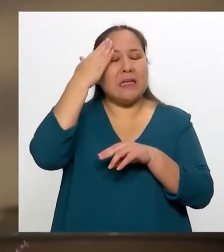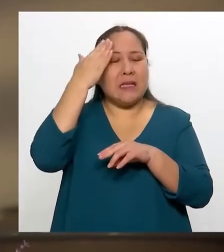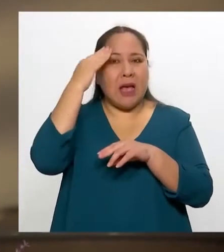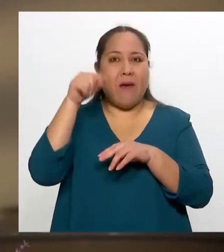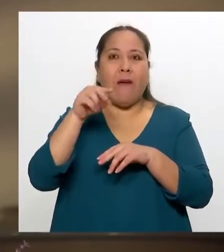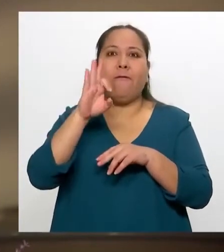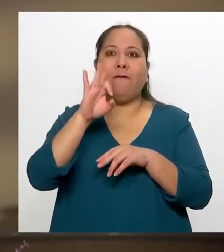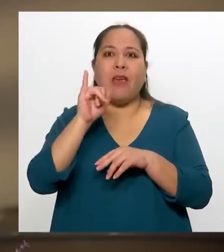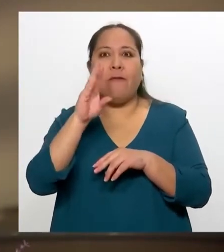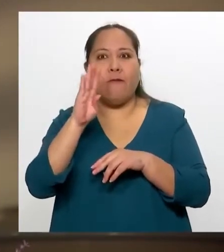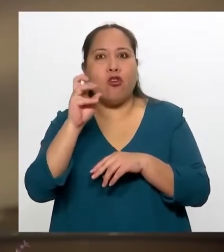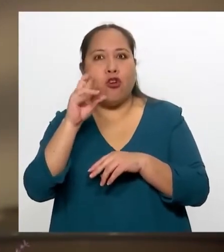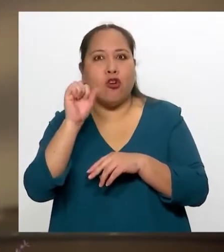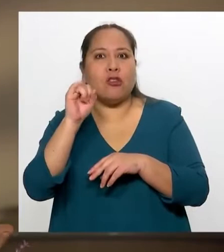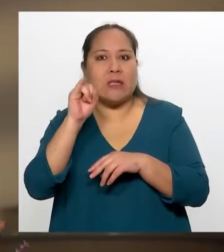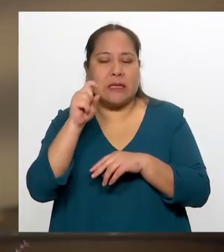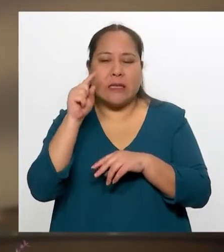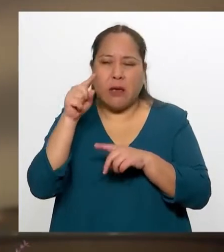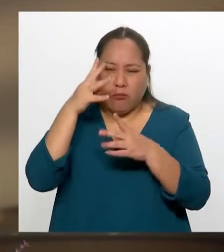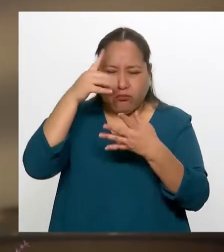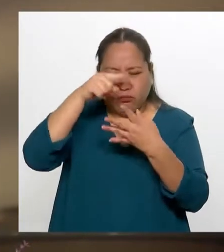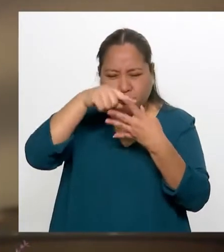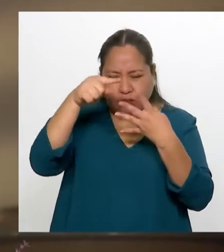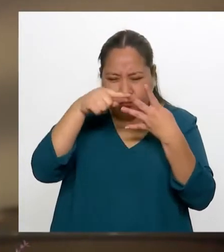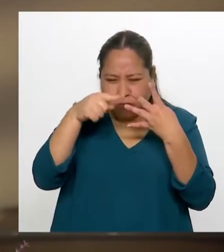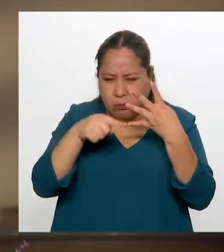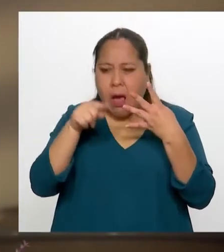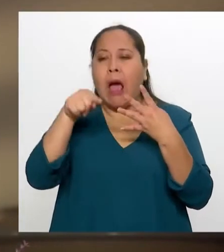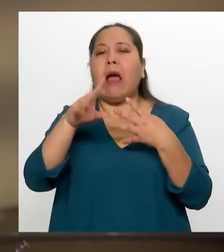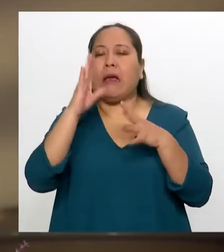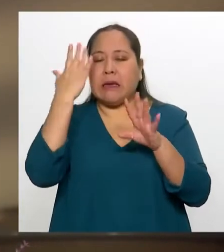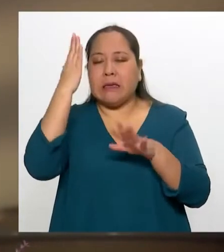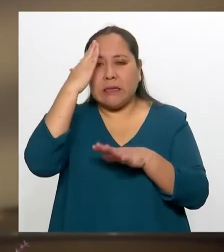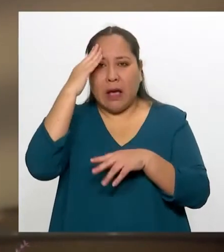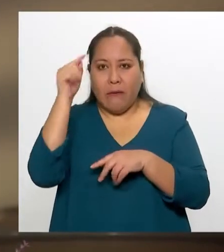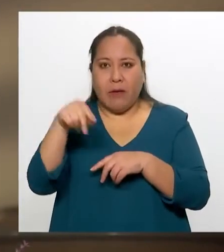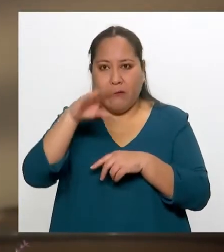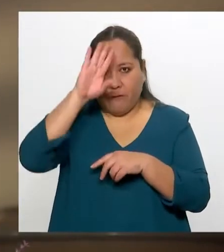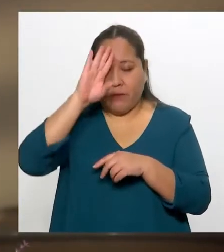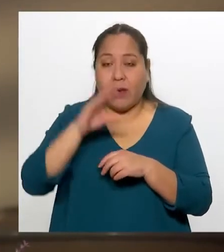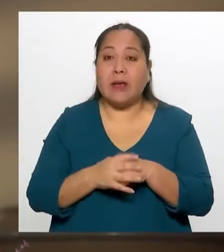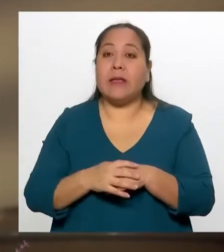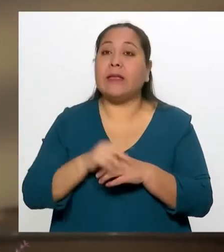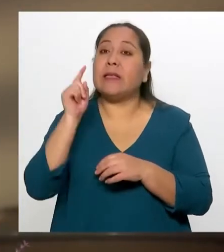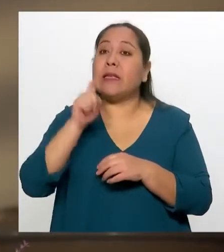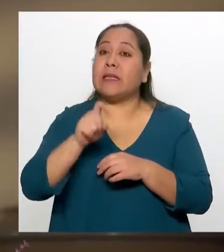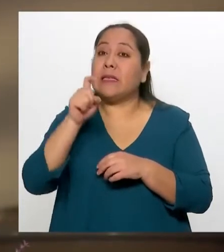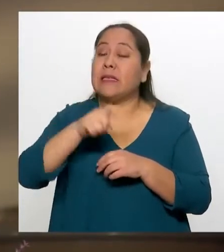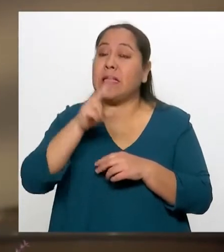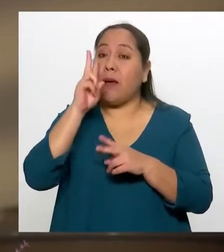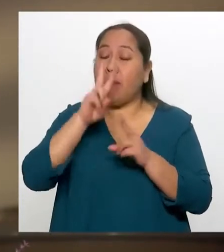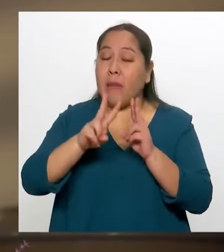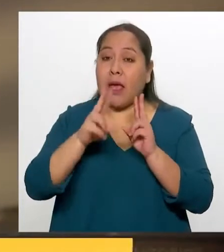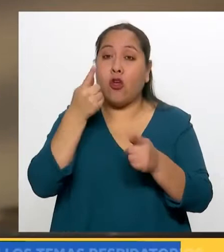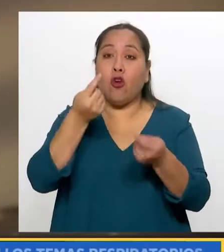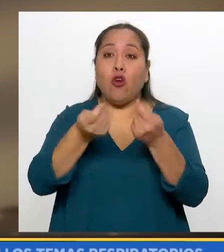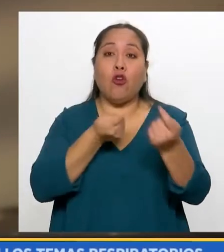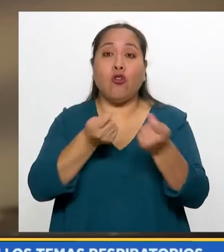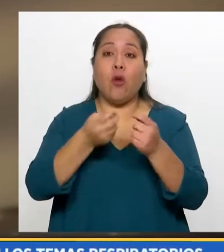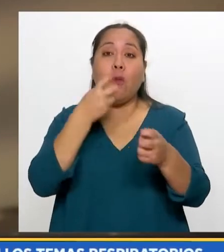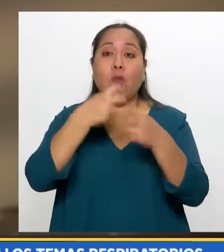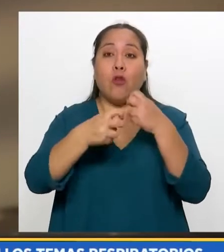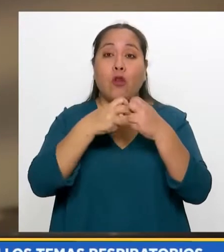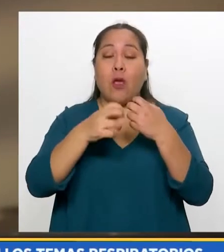enfermedad, el paciente, por los síntomas que le mencioné, tenemos que manejar los problemas respiratorios, ¿no?